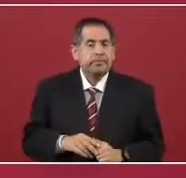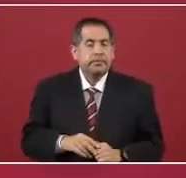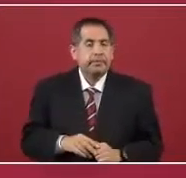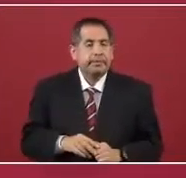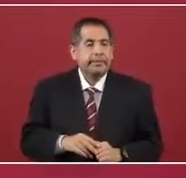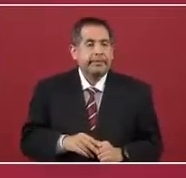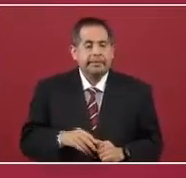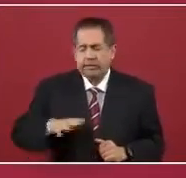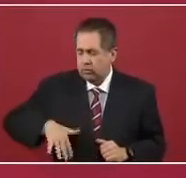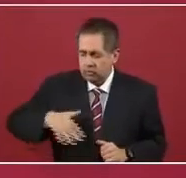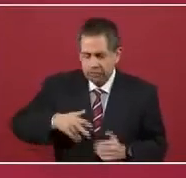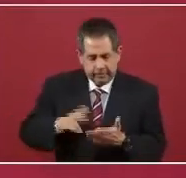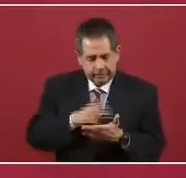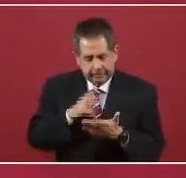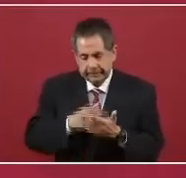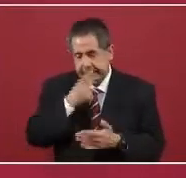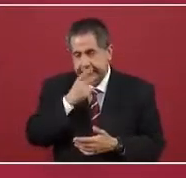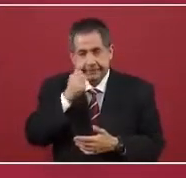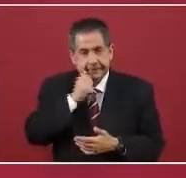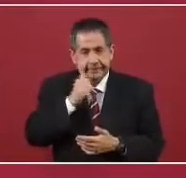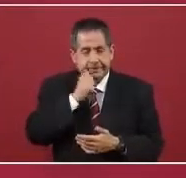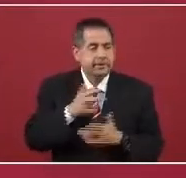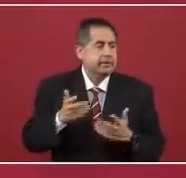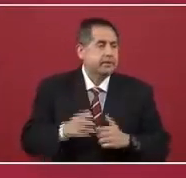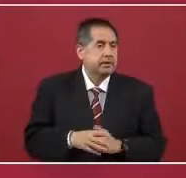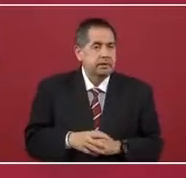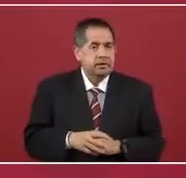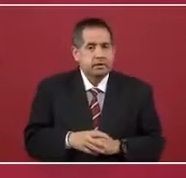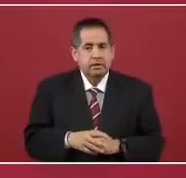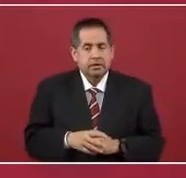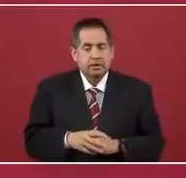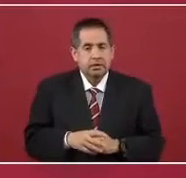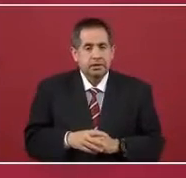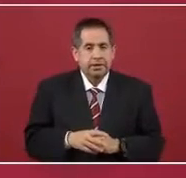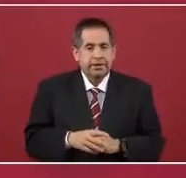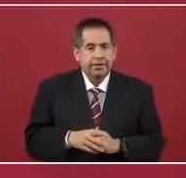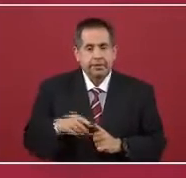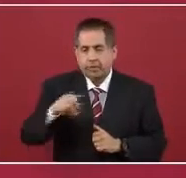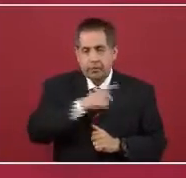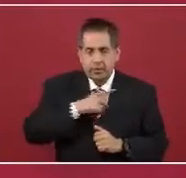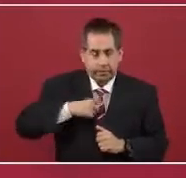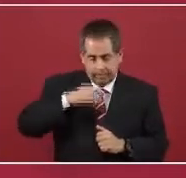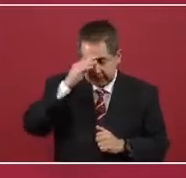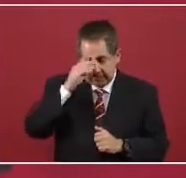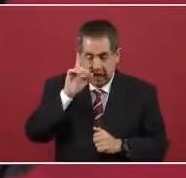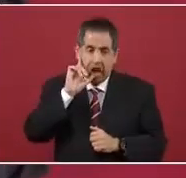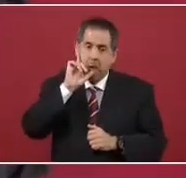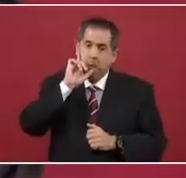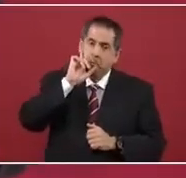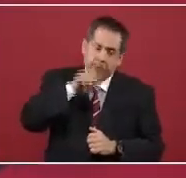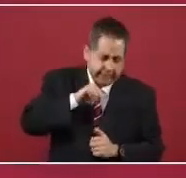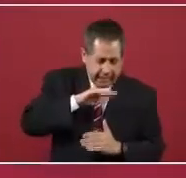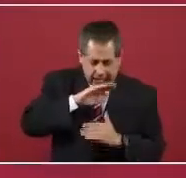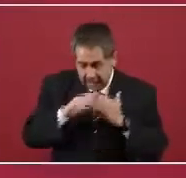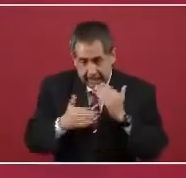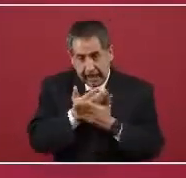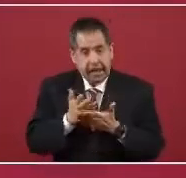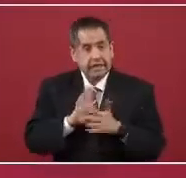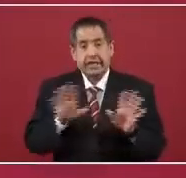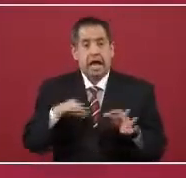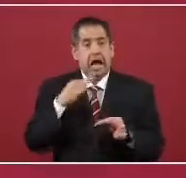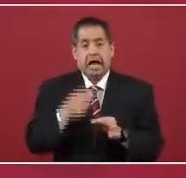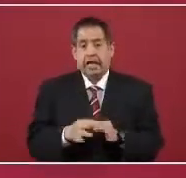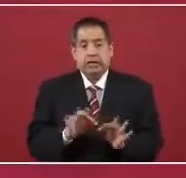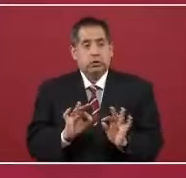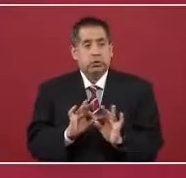como lo he dicho siempre, no pensar que de un día para otro, de la noche